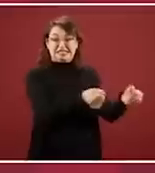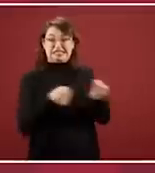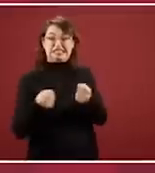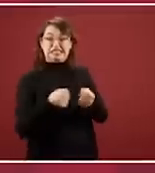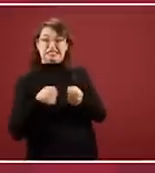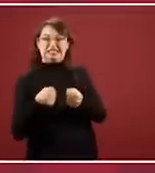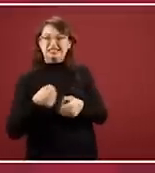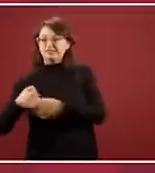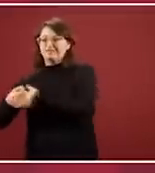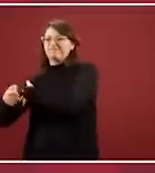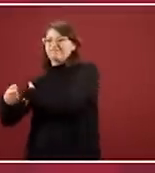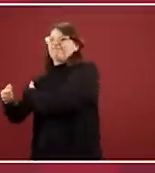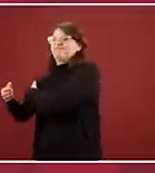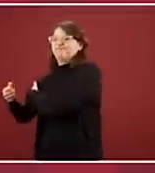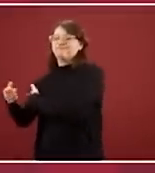y hay